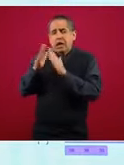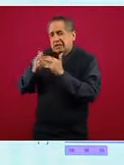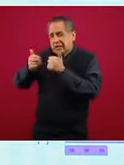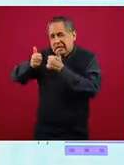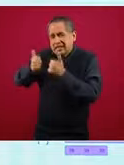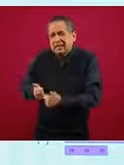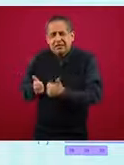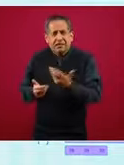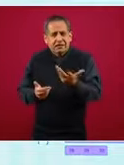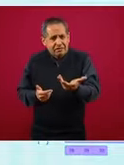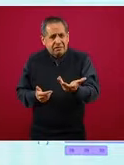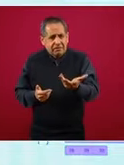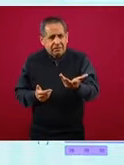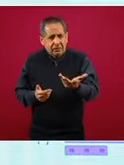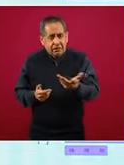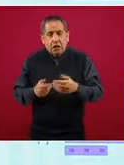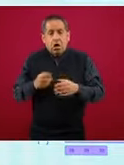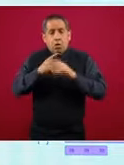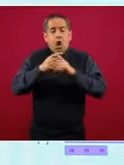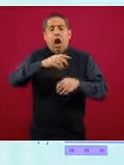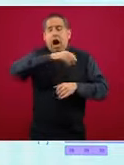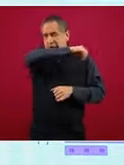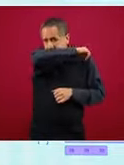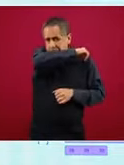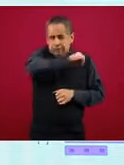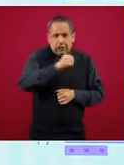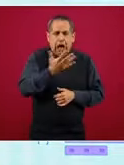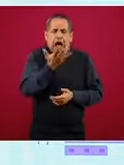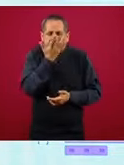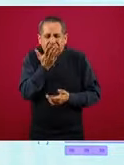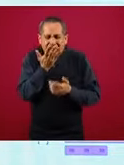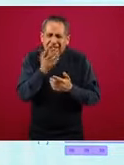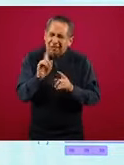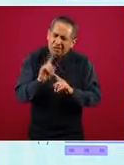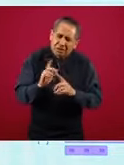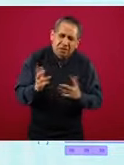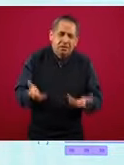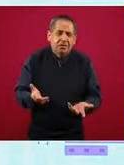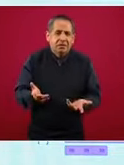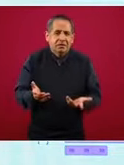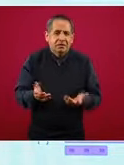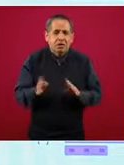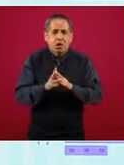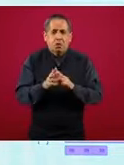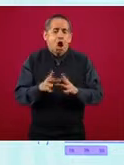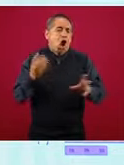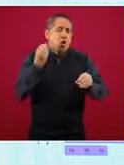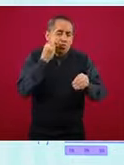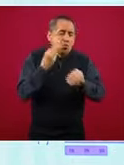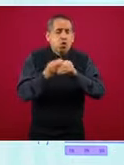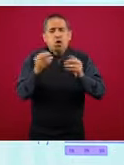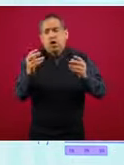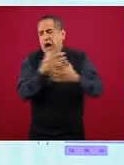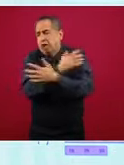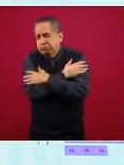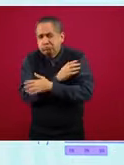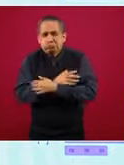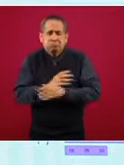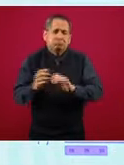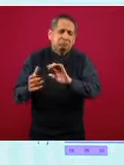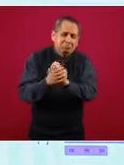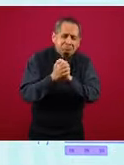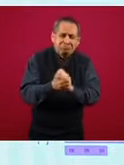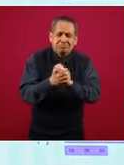casa, a que proteja el estornudo y no estornude sobre las manos, a que no se saluden de beso, de brazo y de